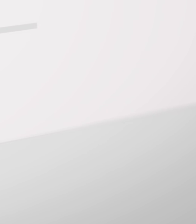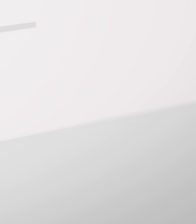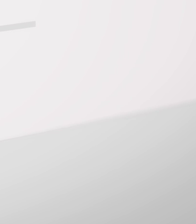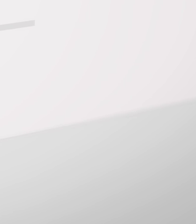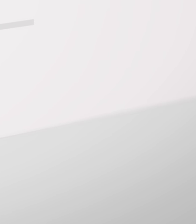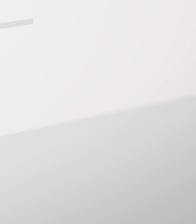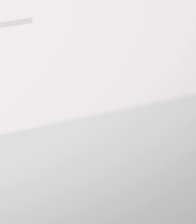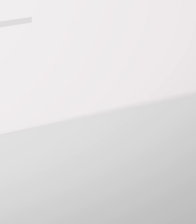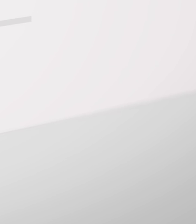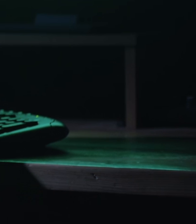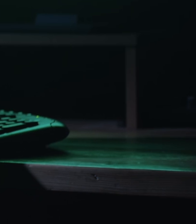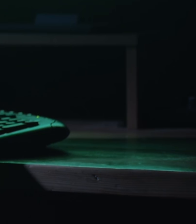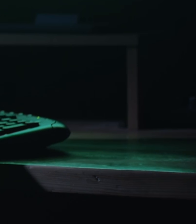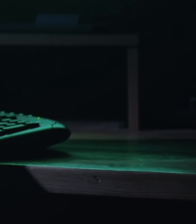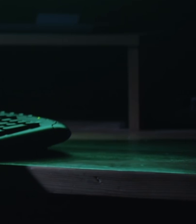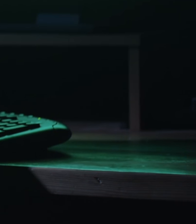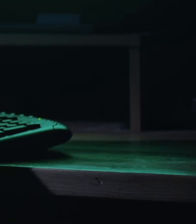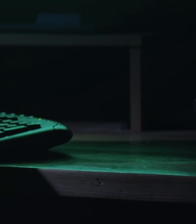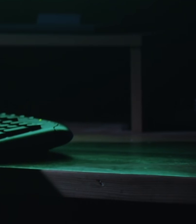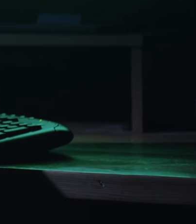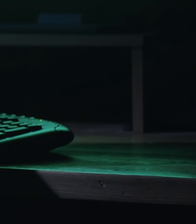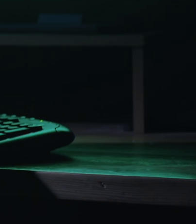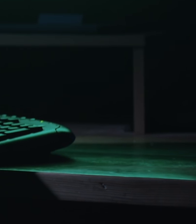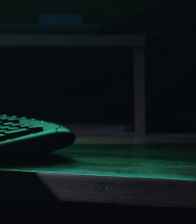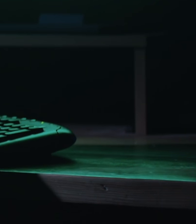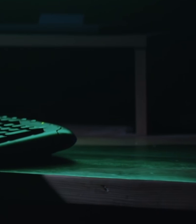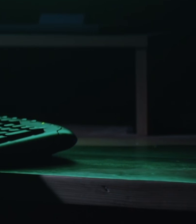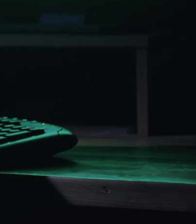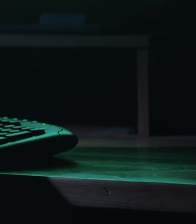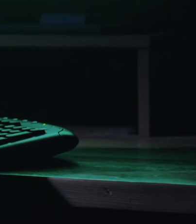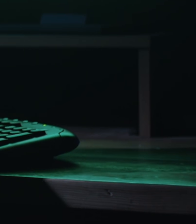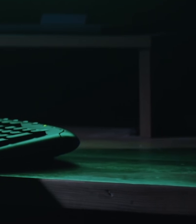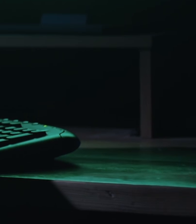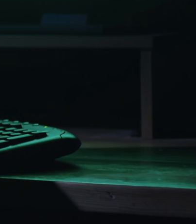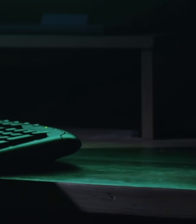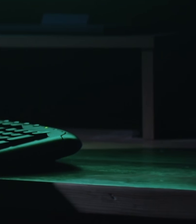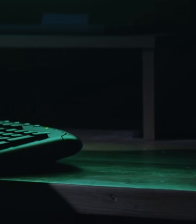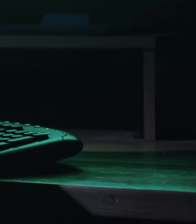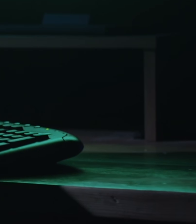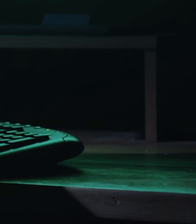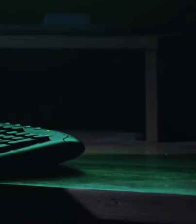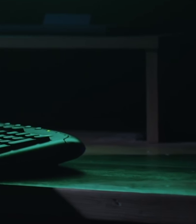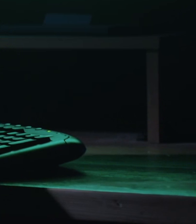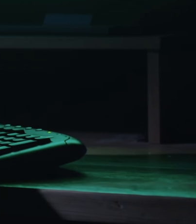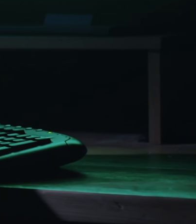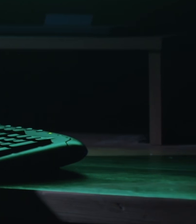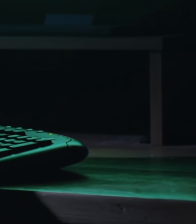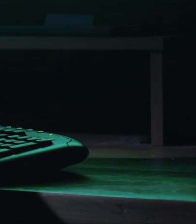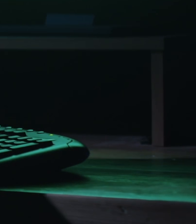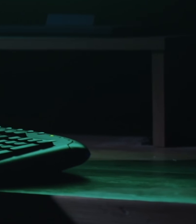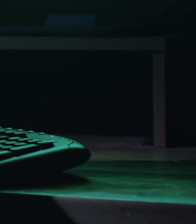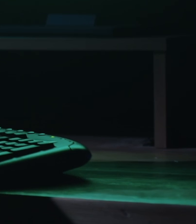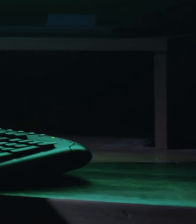de usuarios que aplaudían sus mensajes, volvían virales sus videos y lanzaban ataques coordinados